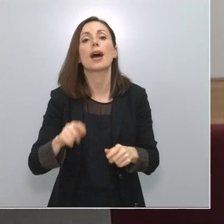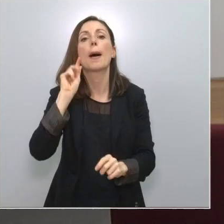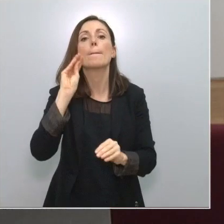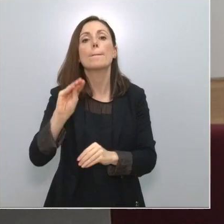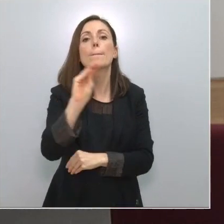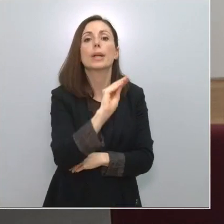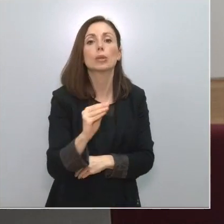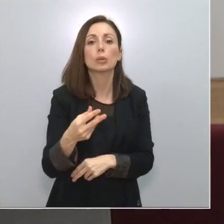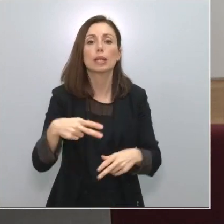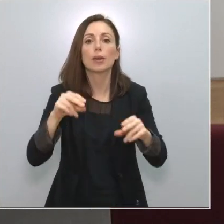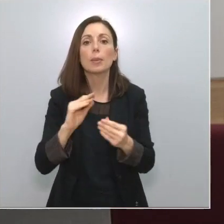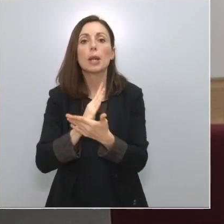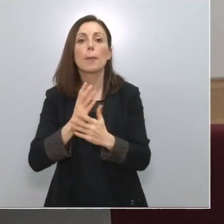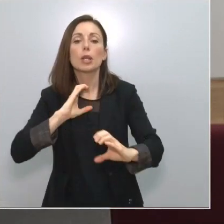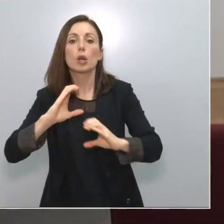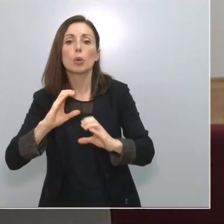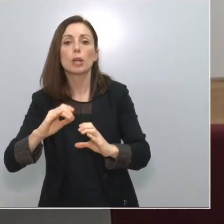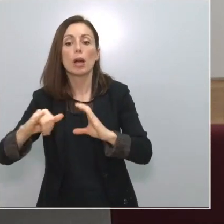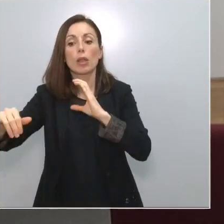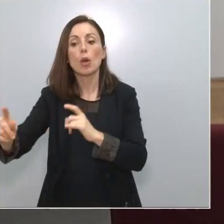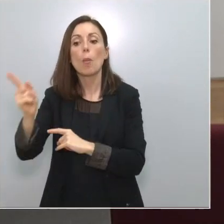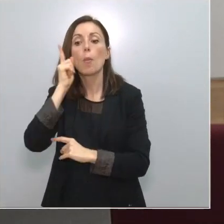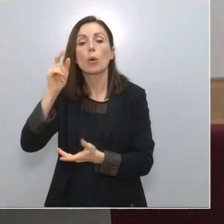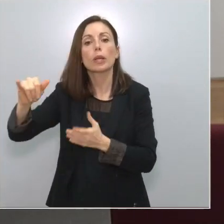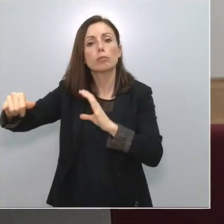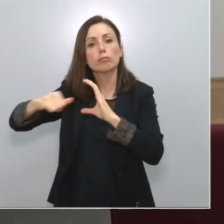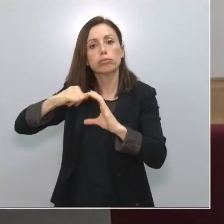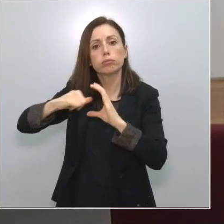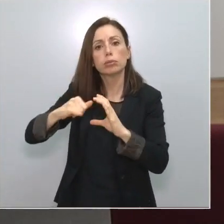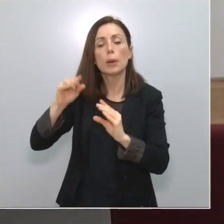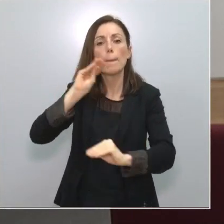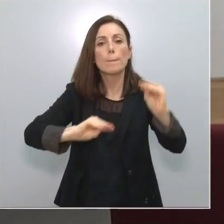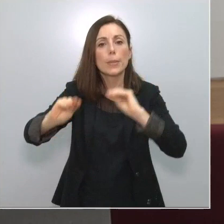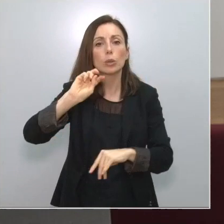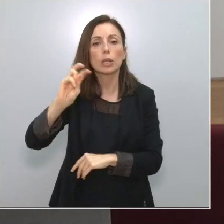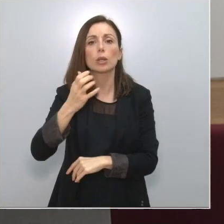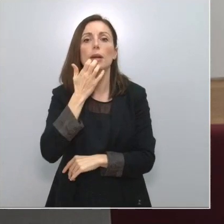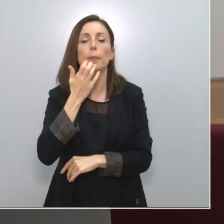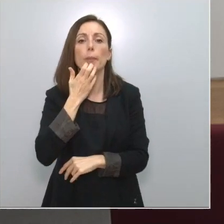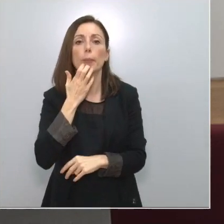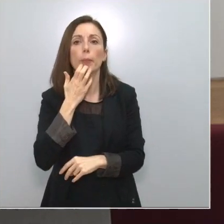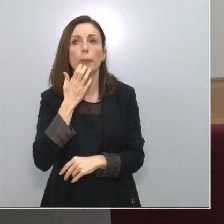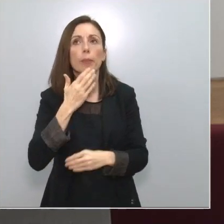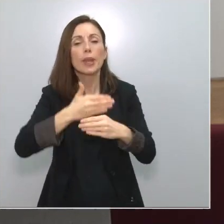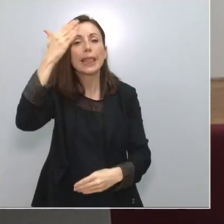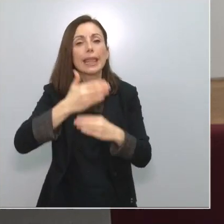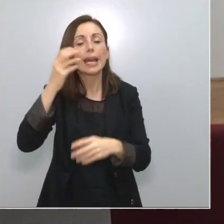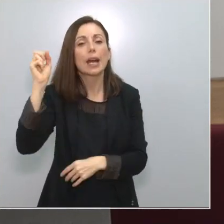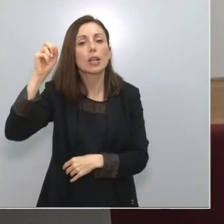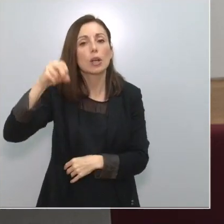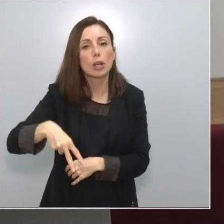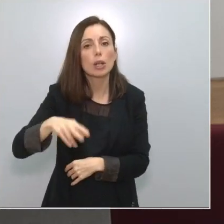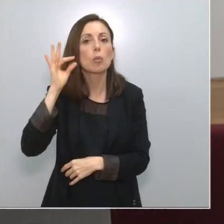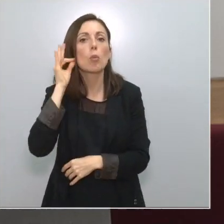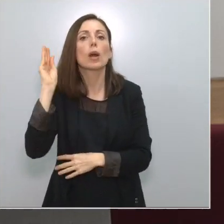de otros medios, a través del teléfono móvil, nos hacen llegar otras cuestiones. Por ejemplo, desde el diario La Razón, Carmen